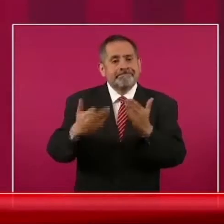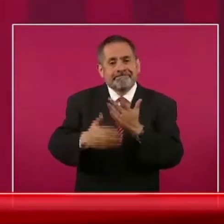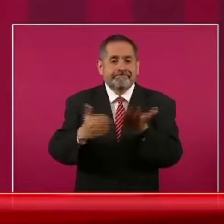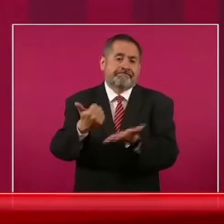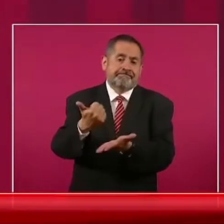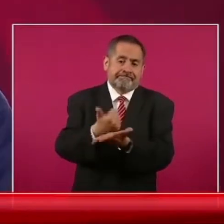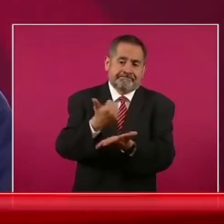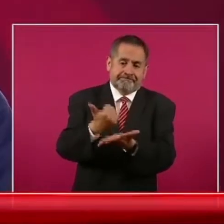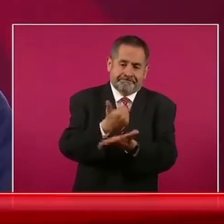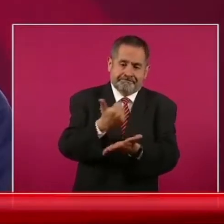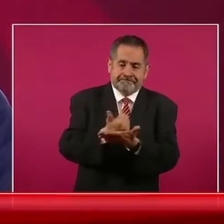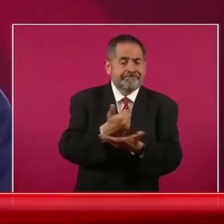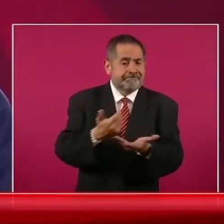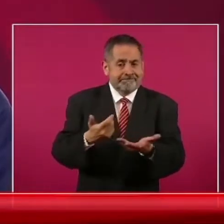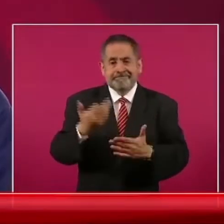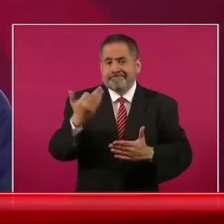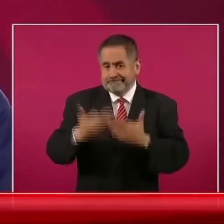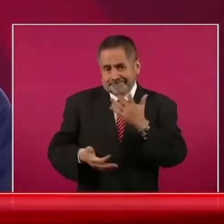arroz